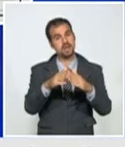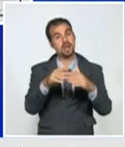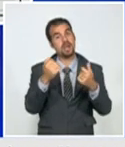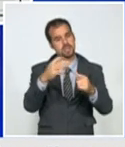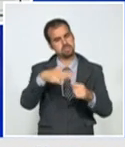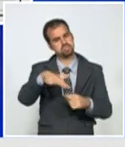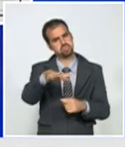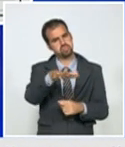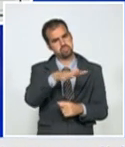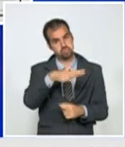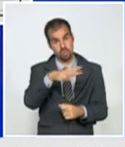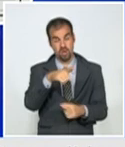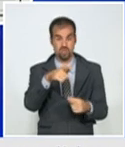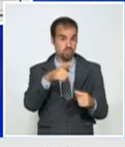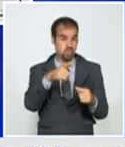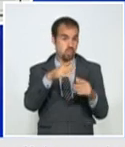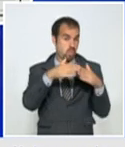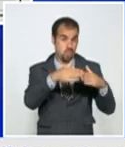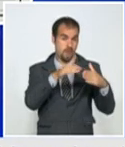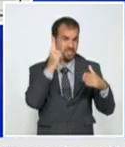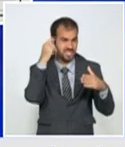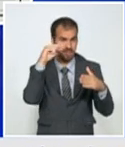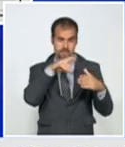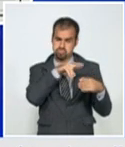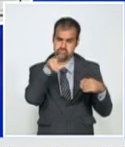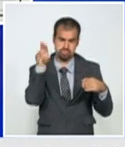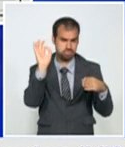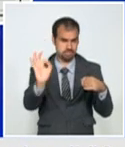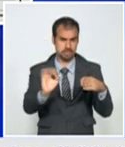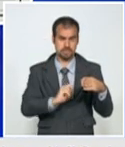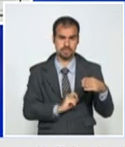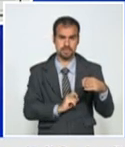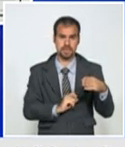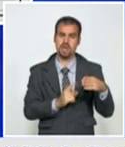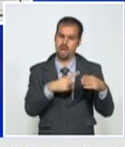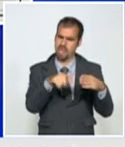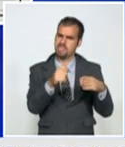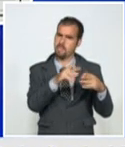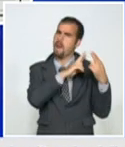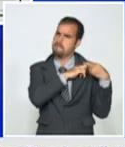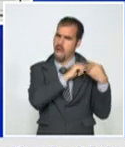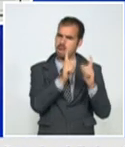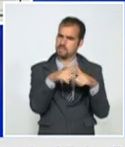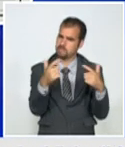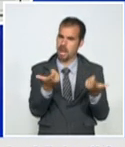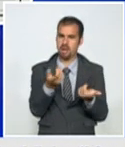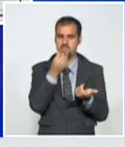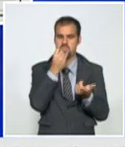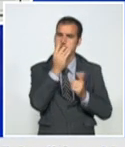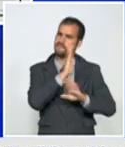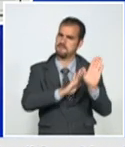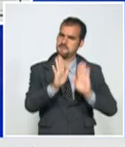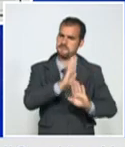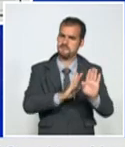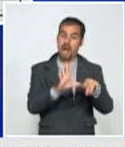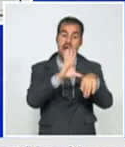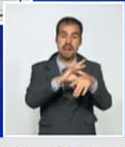además, a que asuman su autorresponsabilidad para evitar que